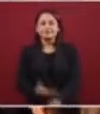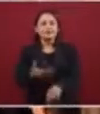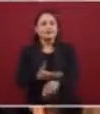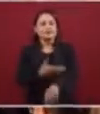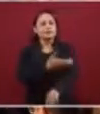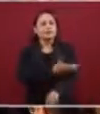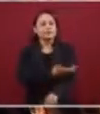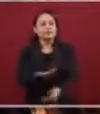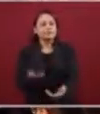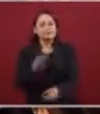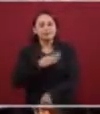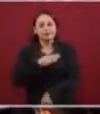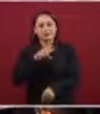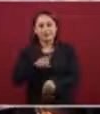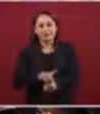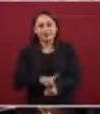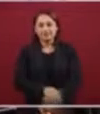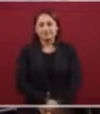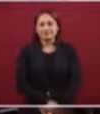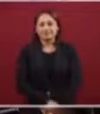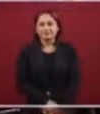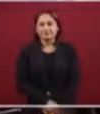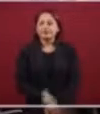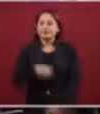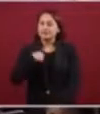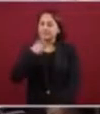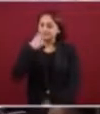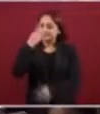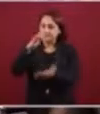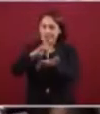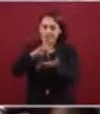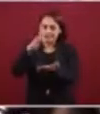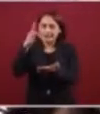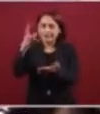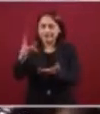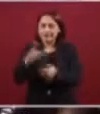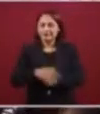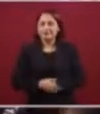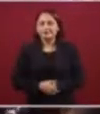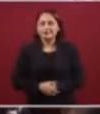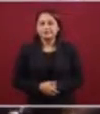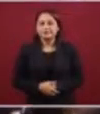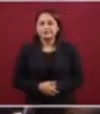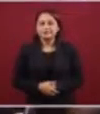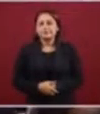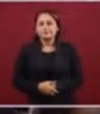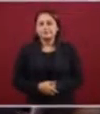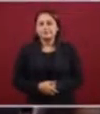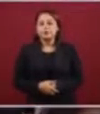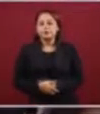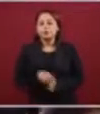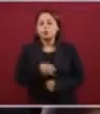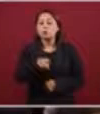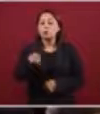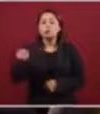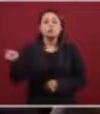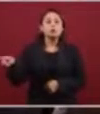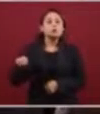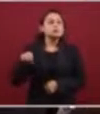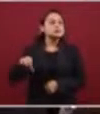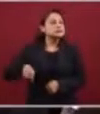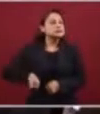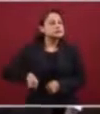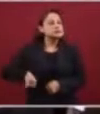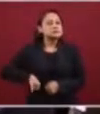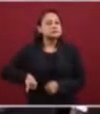Compañeros, muy buenos días. Darles las gracias por el interés que han mostrado en